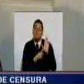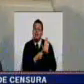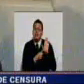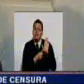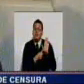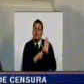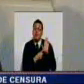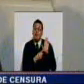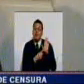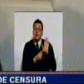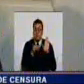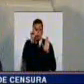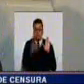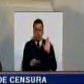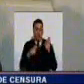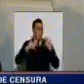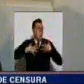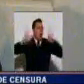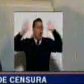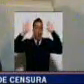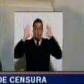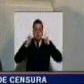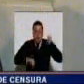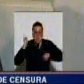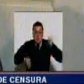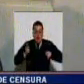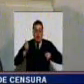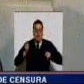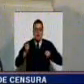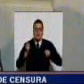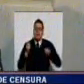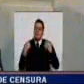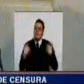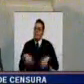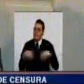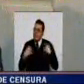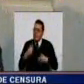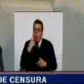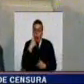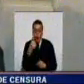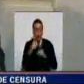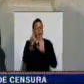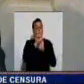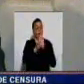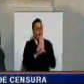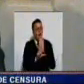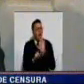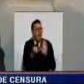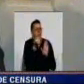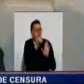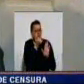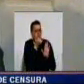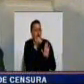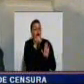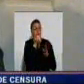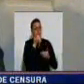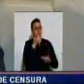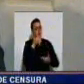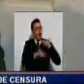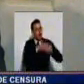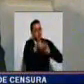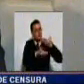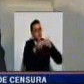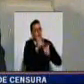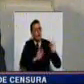arbitrio del legislador, sino por el contrario, es una talanquera legal para evitar procesos de selección